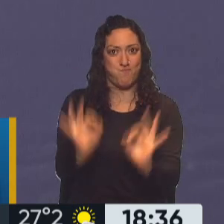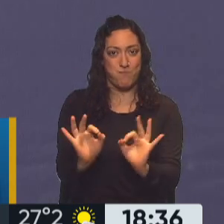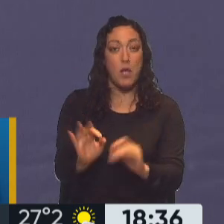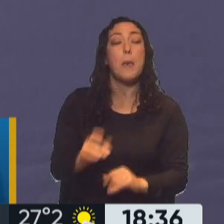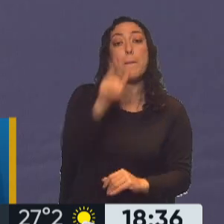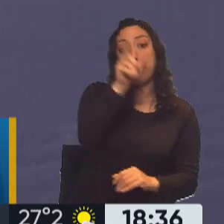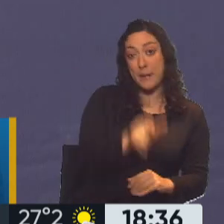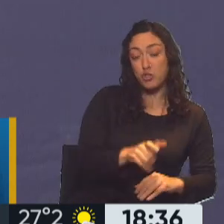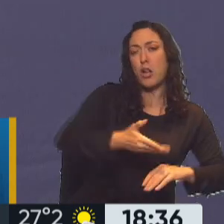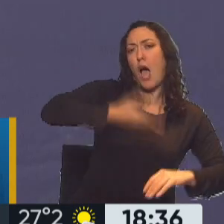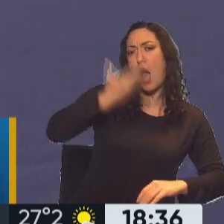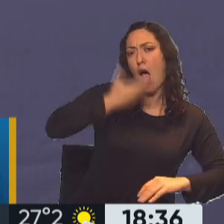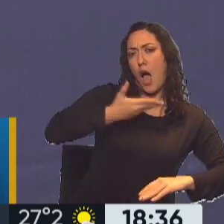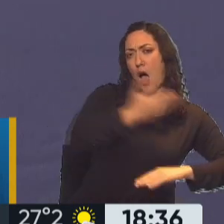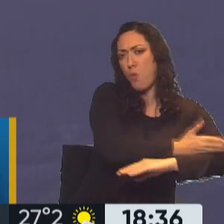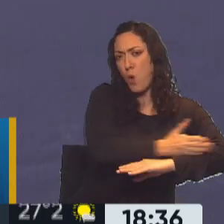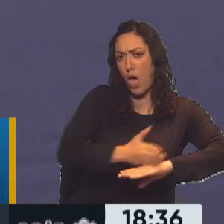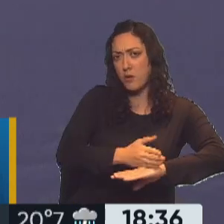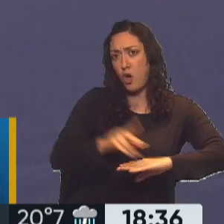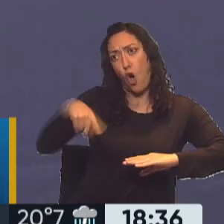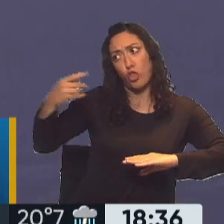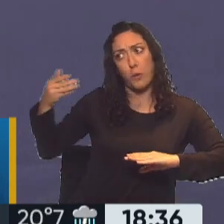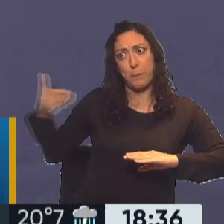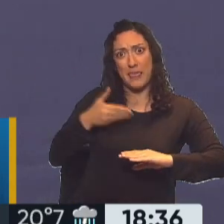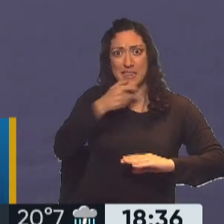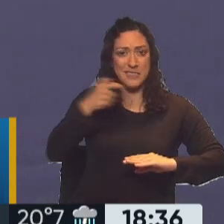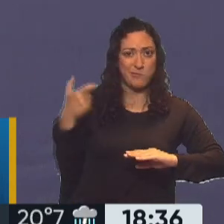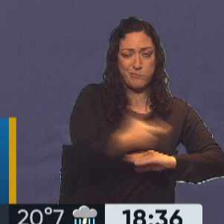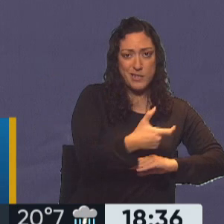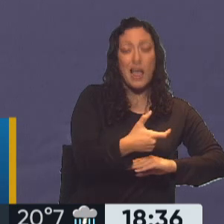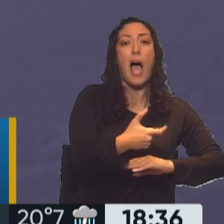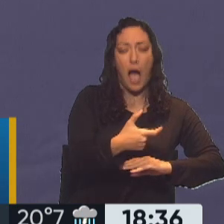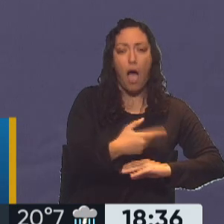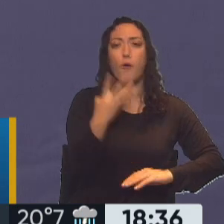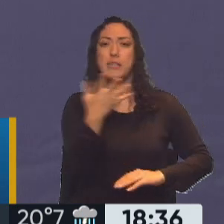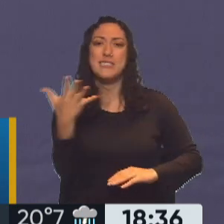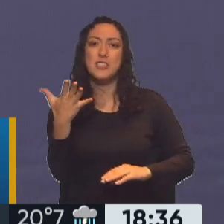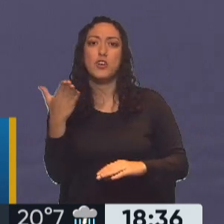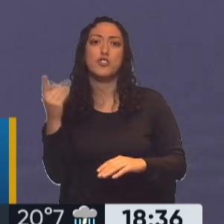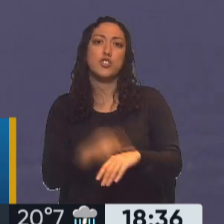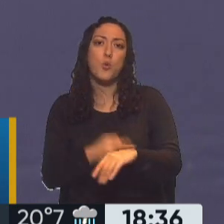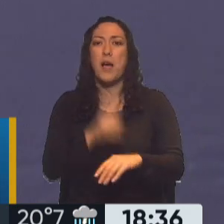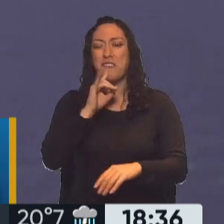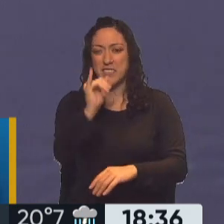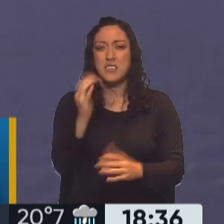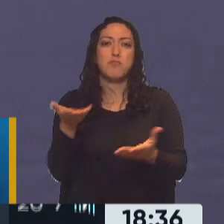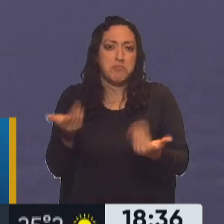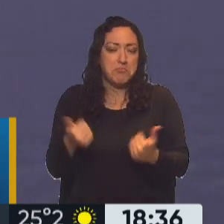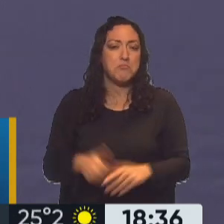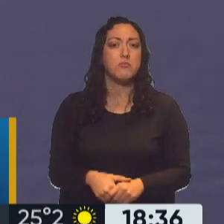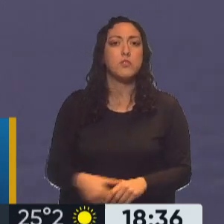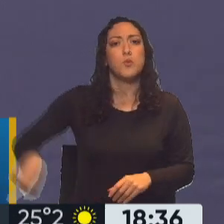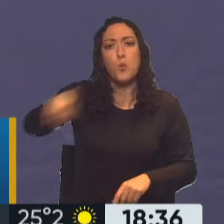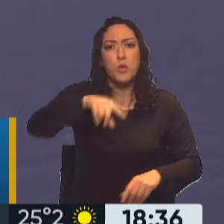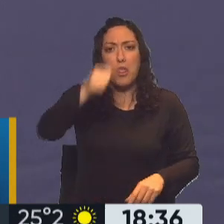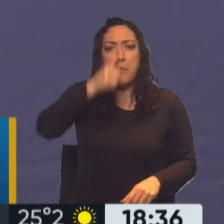del candidato o candidata que estaba en uso de la palabra, allí el moderador le otorgaba los 45 segundos. Y como lo pudimos ver en la práctica